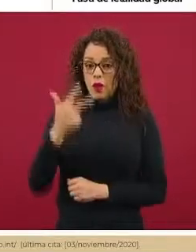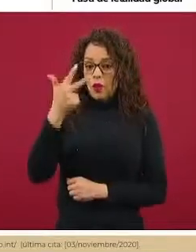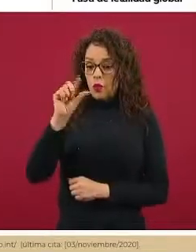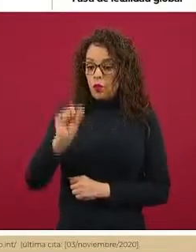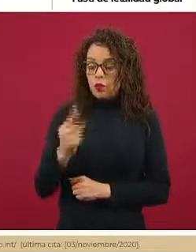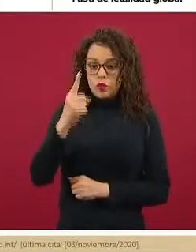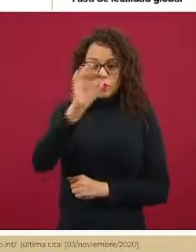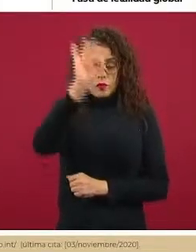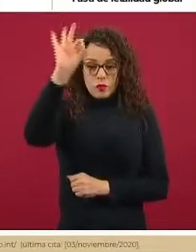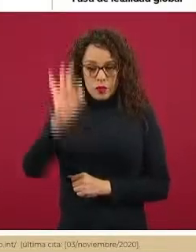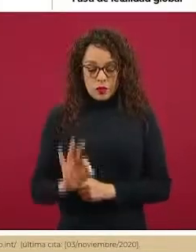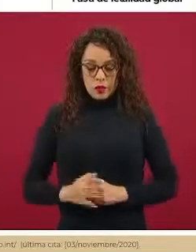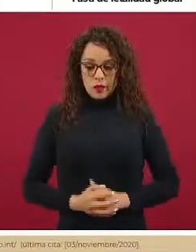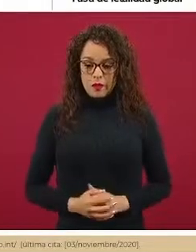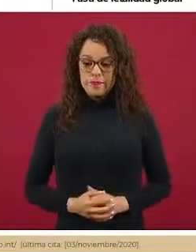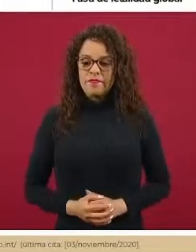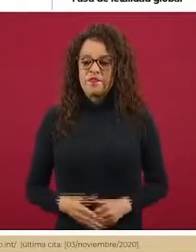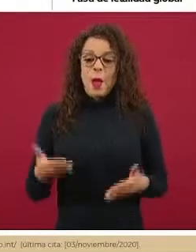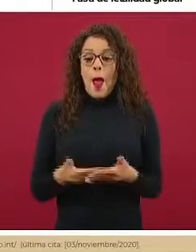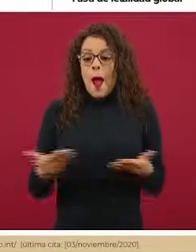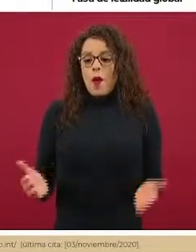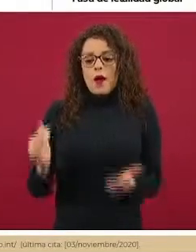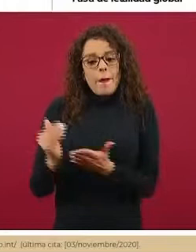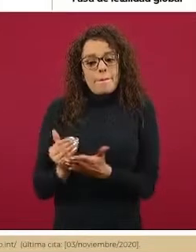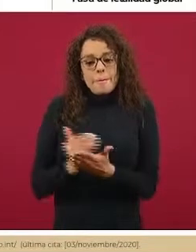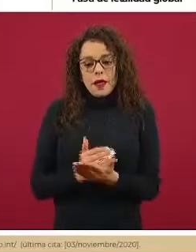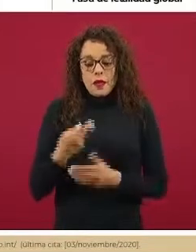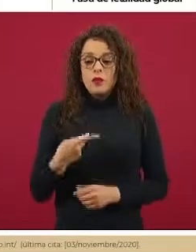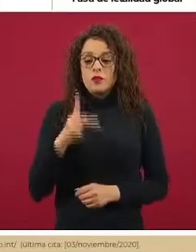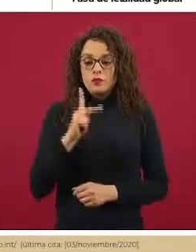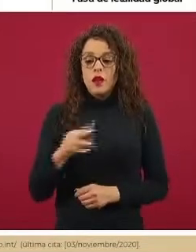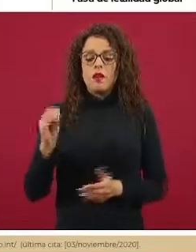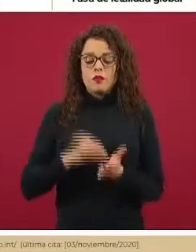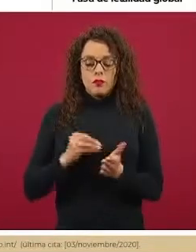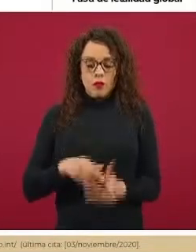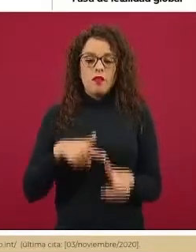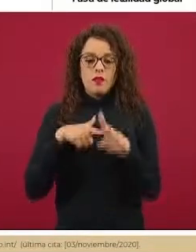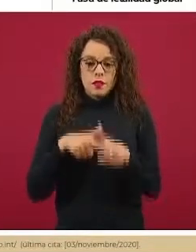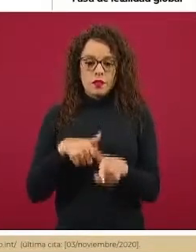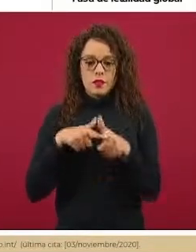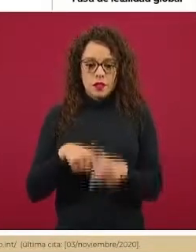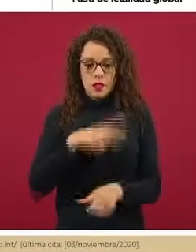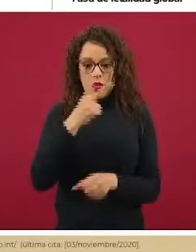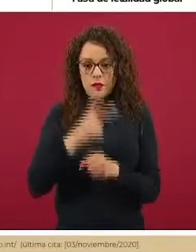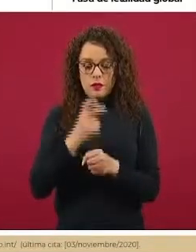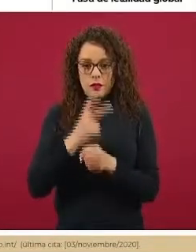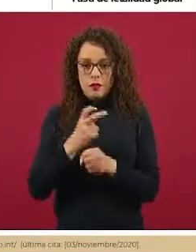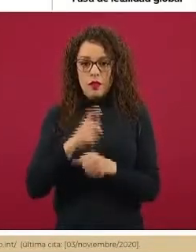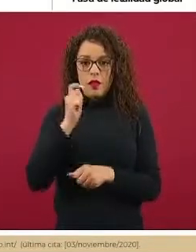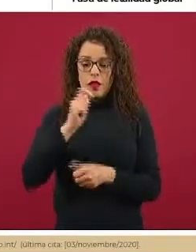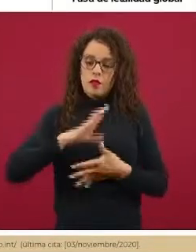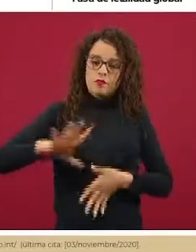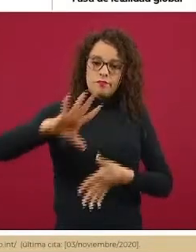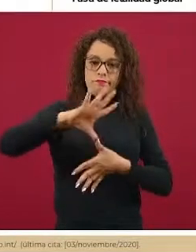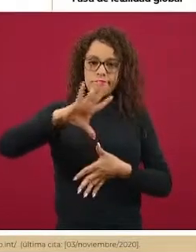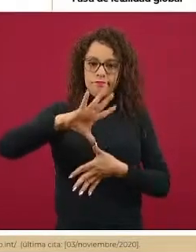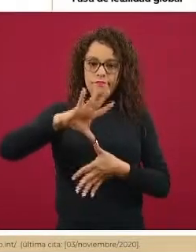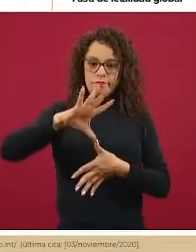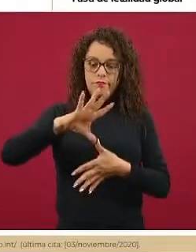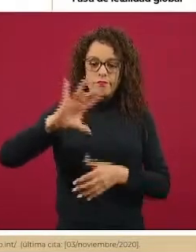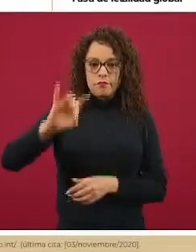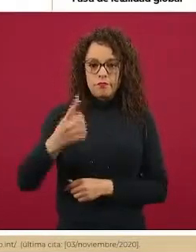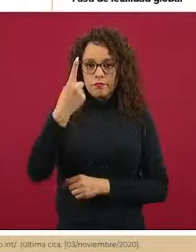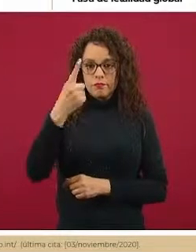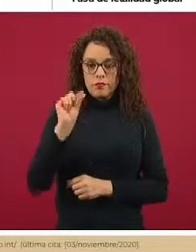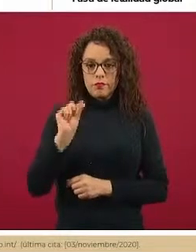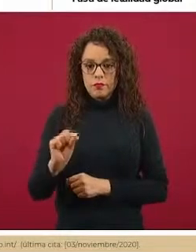48.1%, y ahora con una menor cantidad, pero todavía conservando una segunda posición, estaría la región de las Américas con un